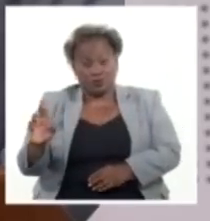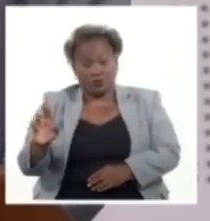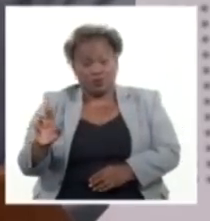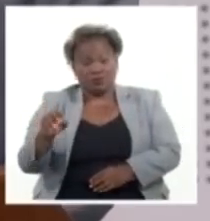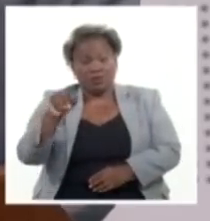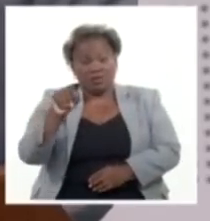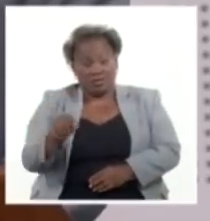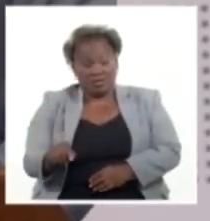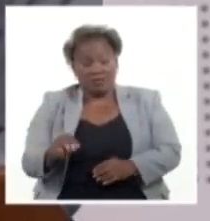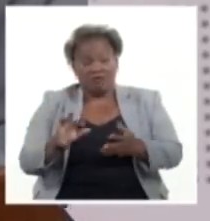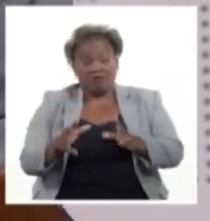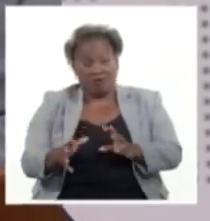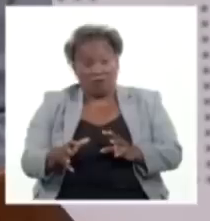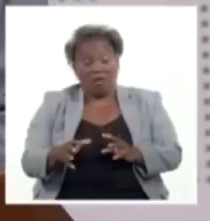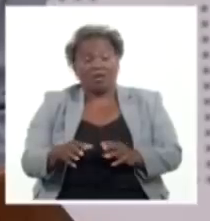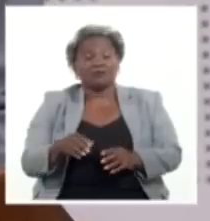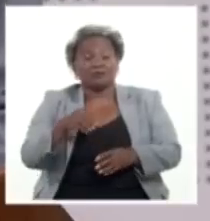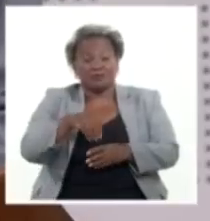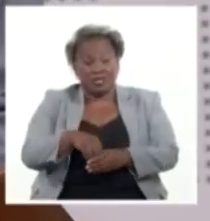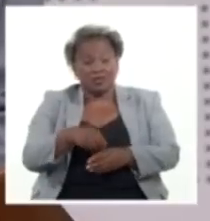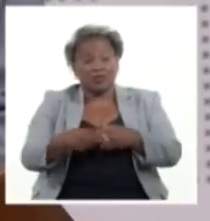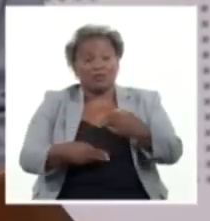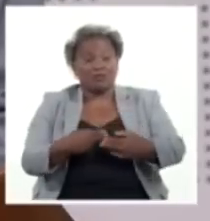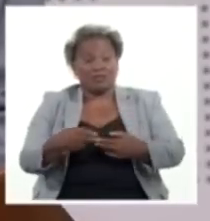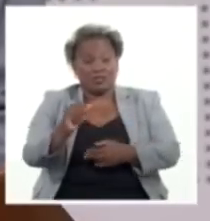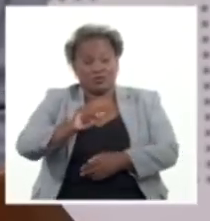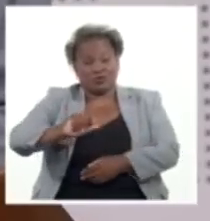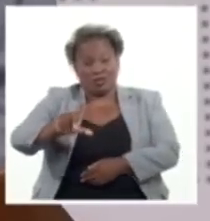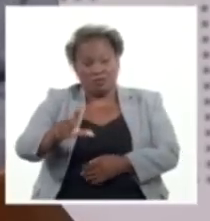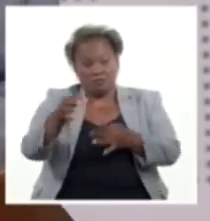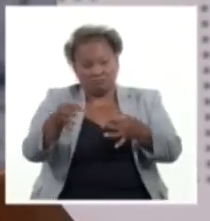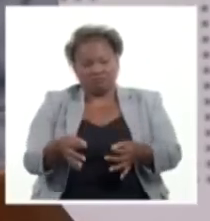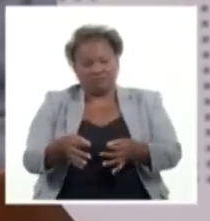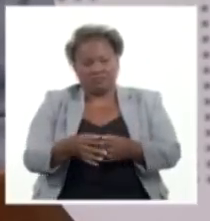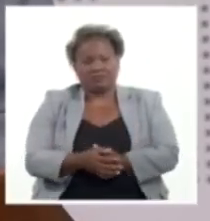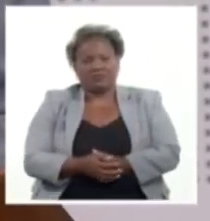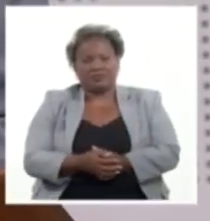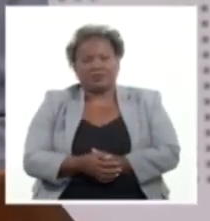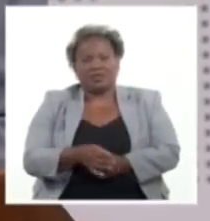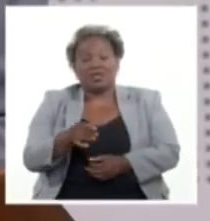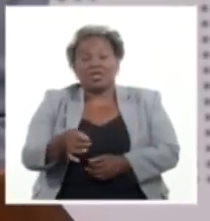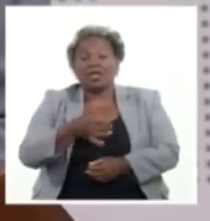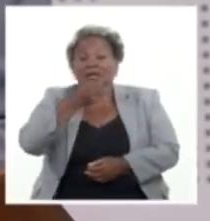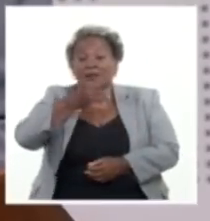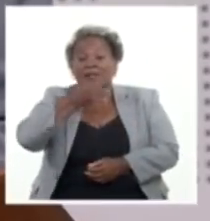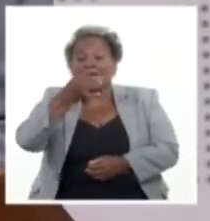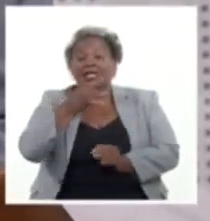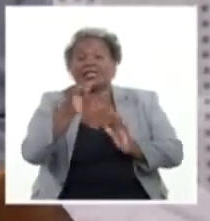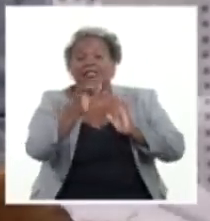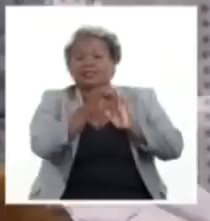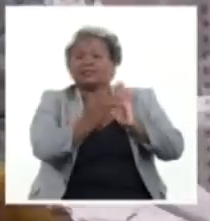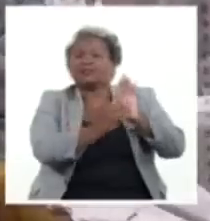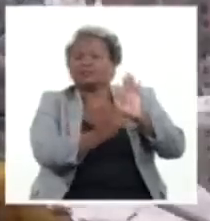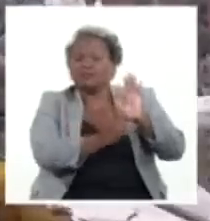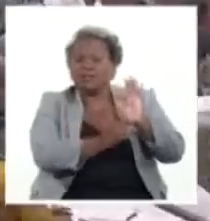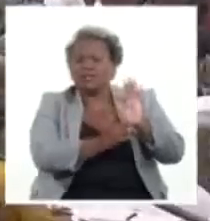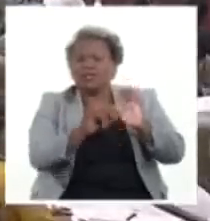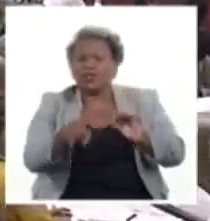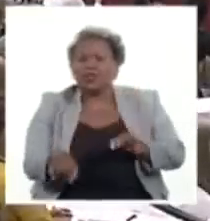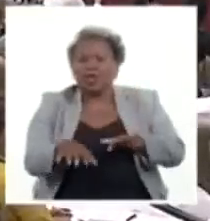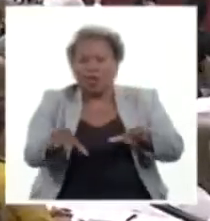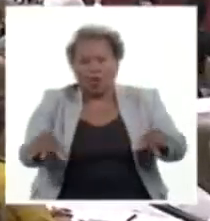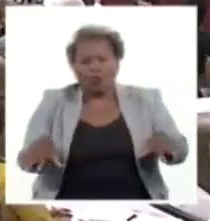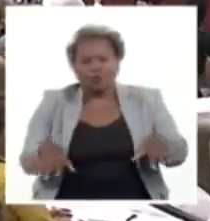camino de la construcción socialista. Para hacerlo, comentaré elementos del contexto en que